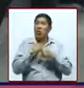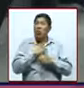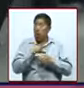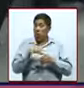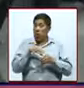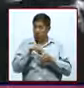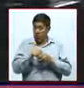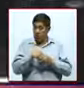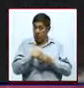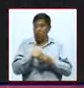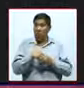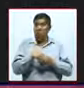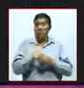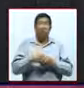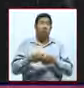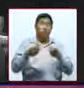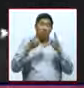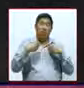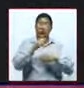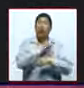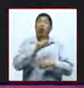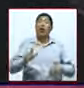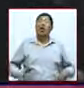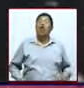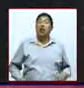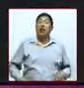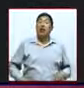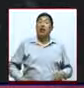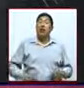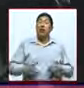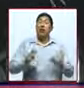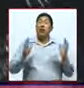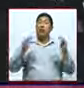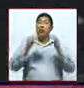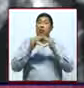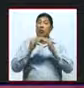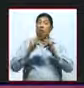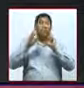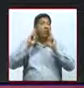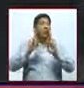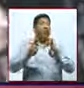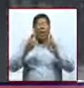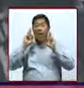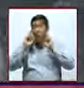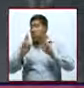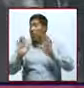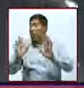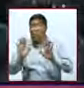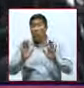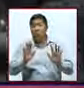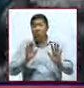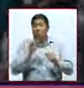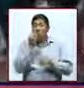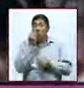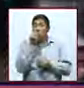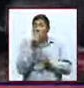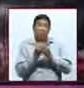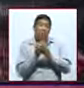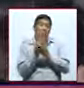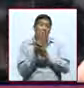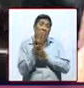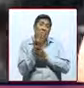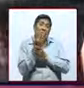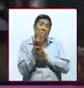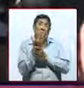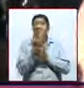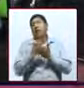la presencia del alcalde Iván Arias, que pedía respetar, no dañar los plantines ni las jardineras,